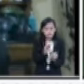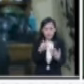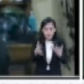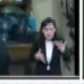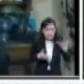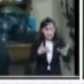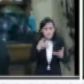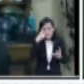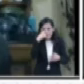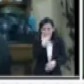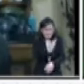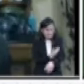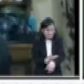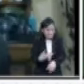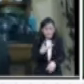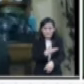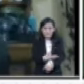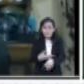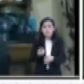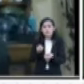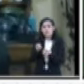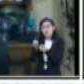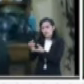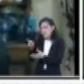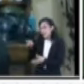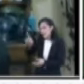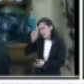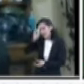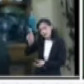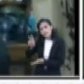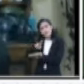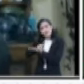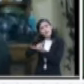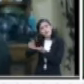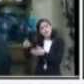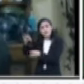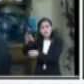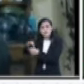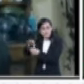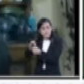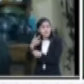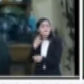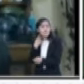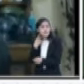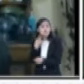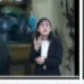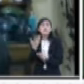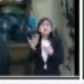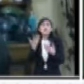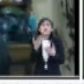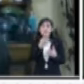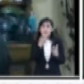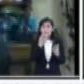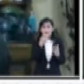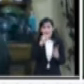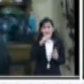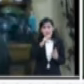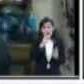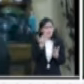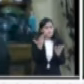en el 14 al 17 y se apuntó Por qué Porque lo que él quería es no reelegirse como consejero sino como